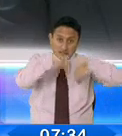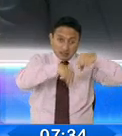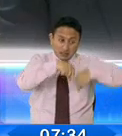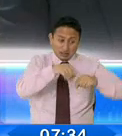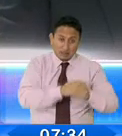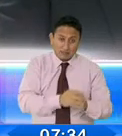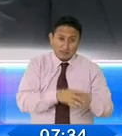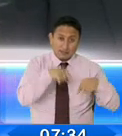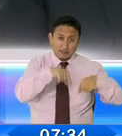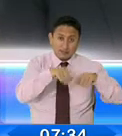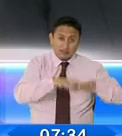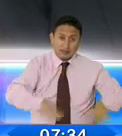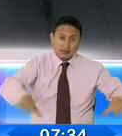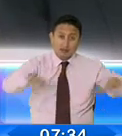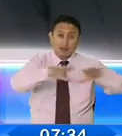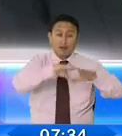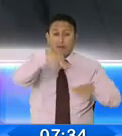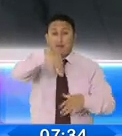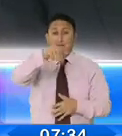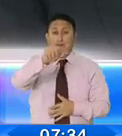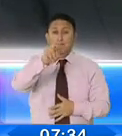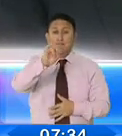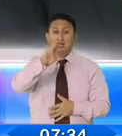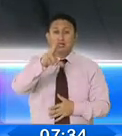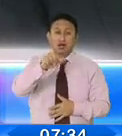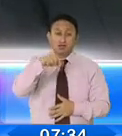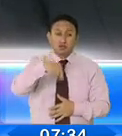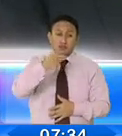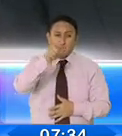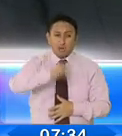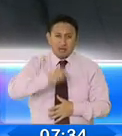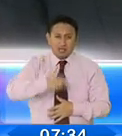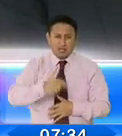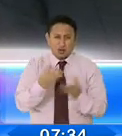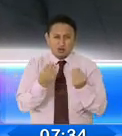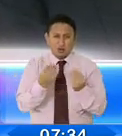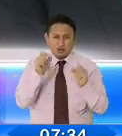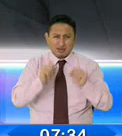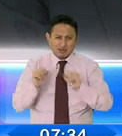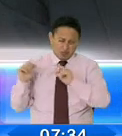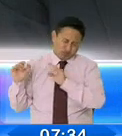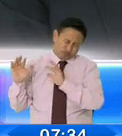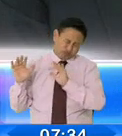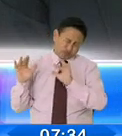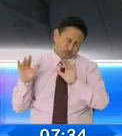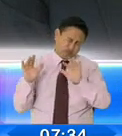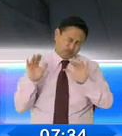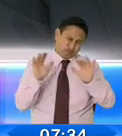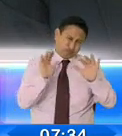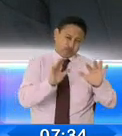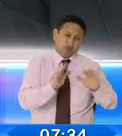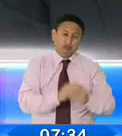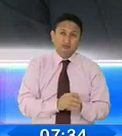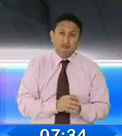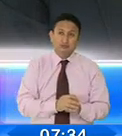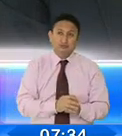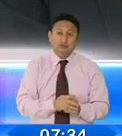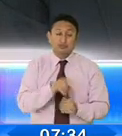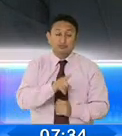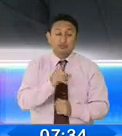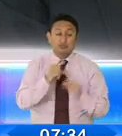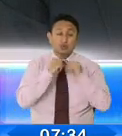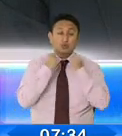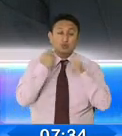el campo Mariano para aglomerar a muchas más personas, y ahora sí, con el señor arzobispo así hemos